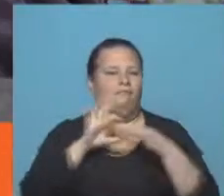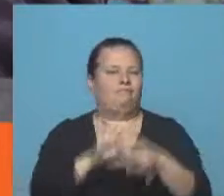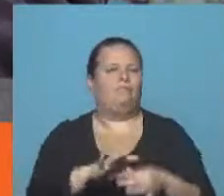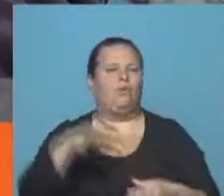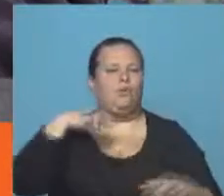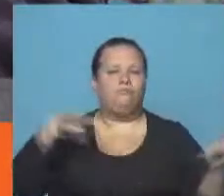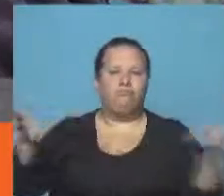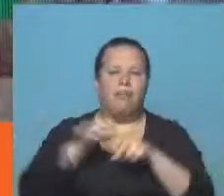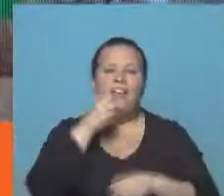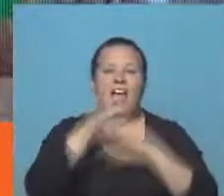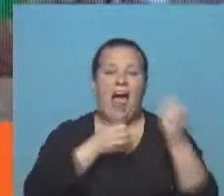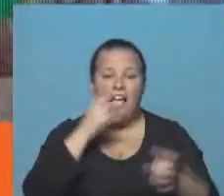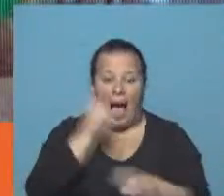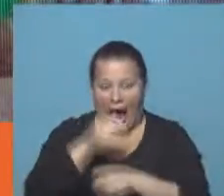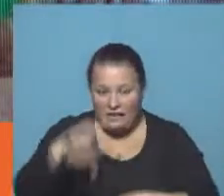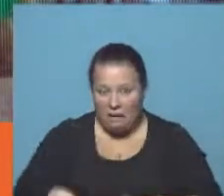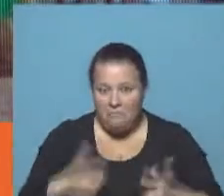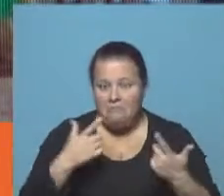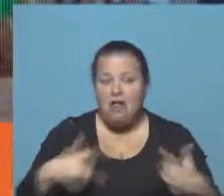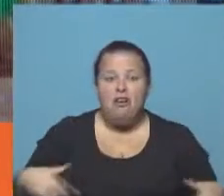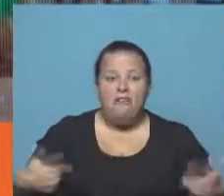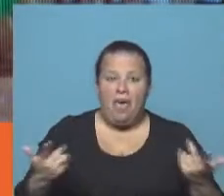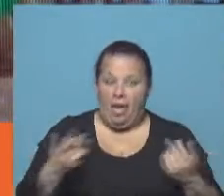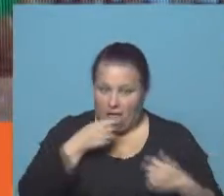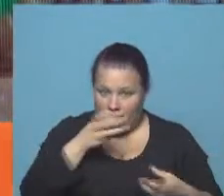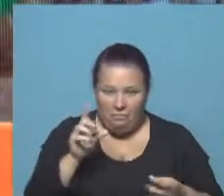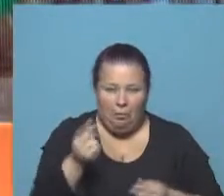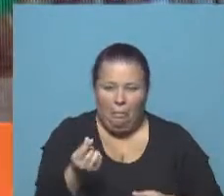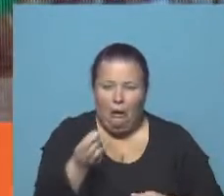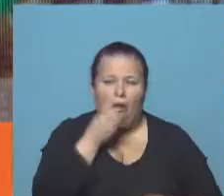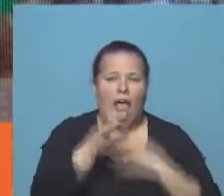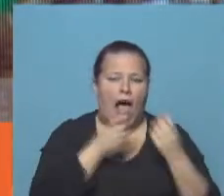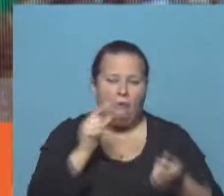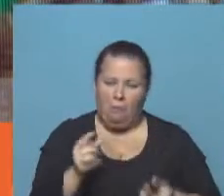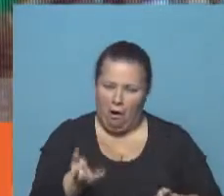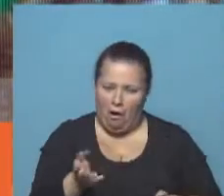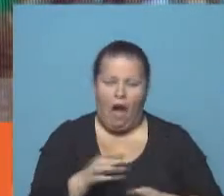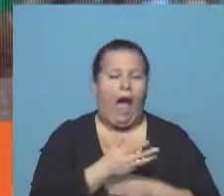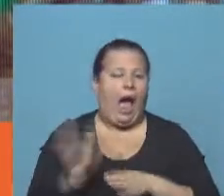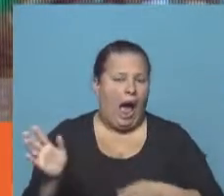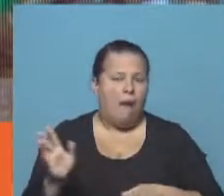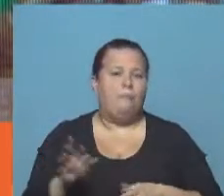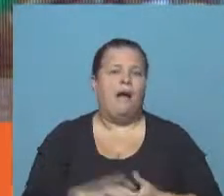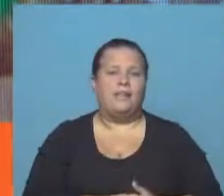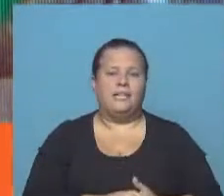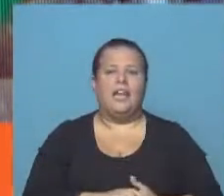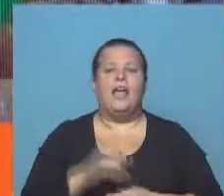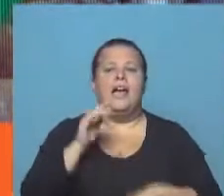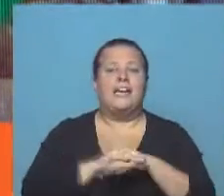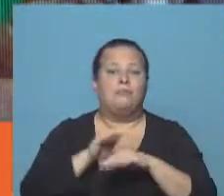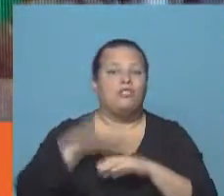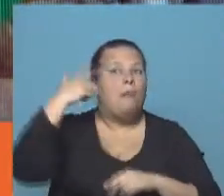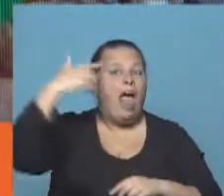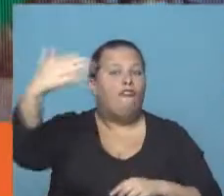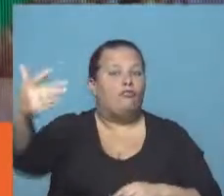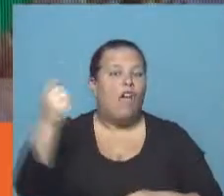de capitales por un blanqueo que hasta hoy no tenemos ningún tipo de resultado, muy pequeño el resultado que estamos teniendo, además de haber cruzado un compromiso